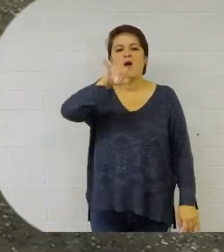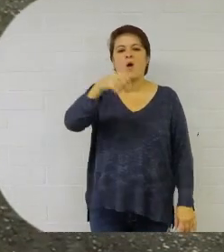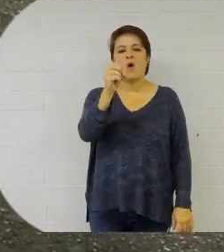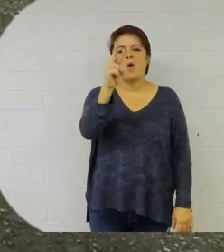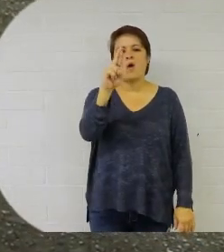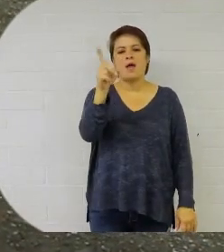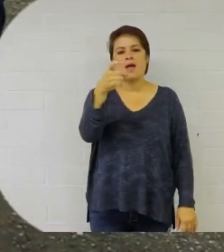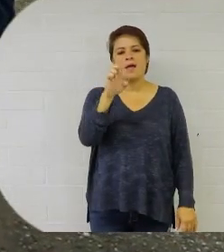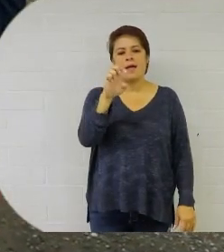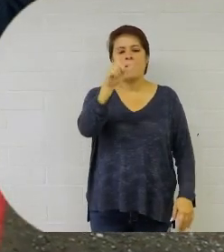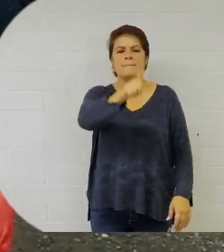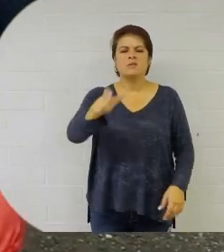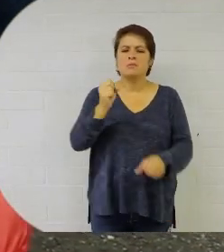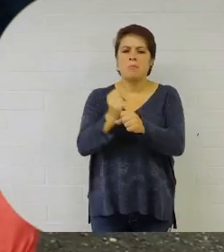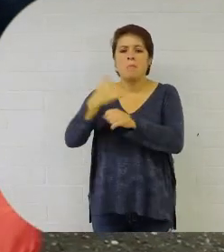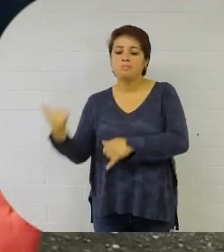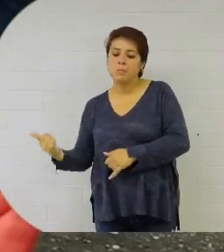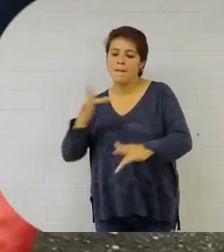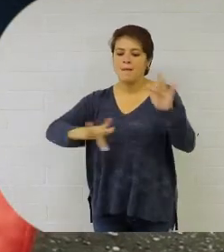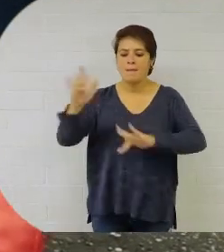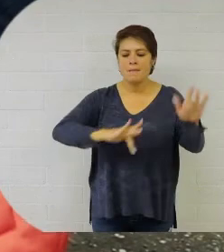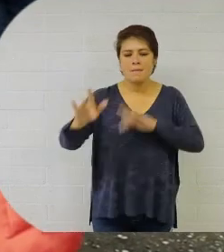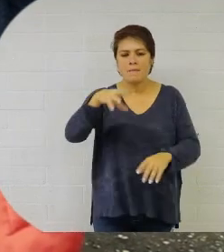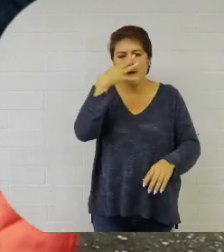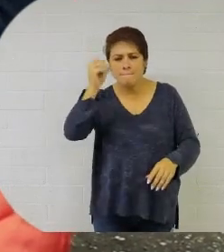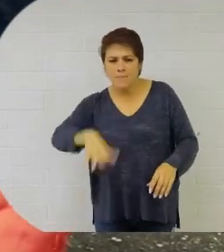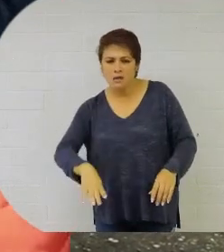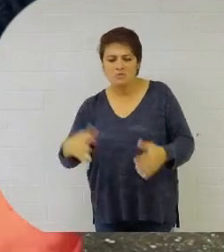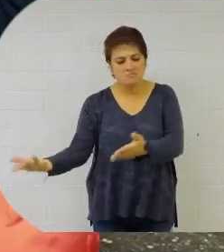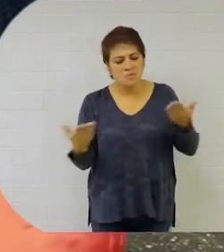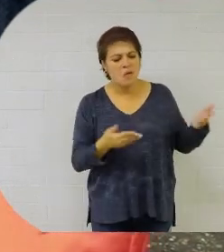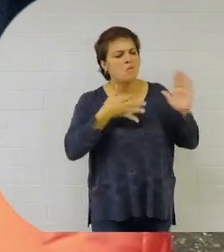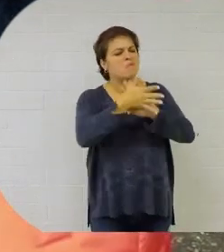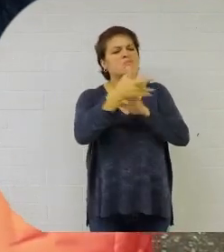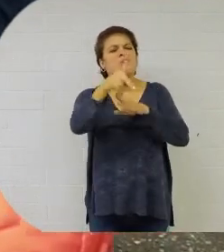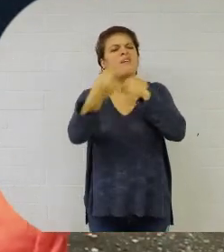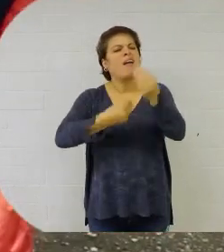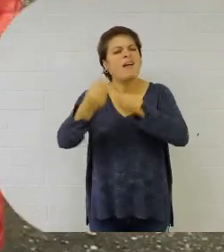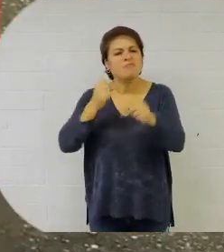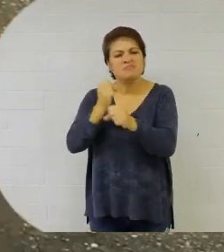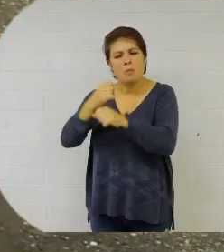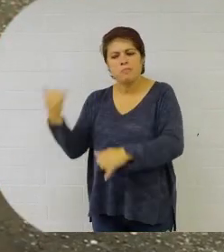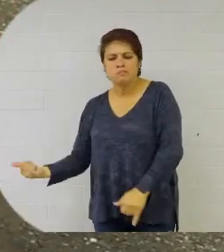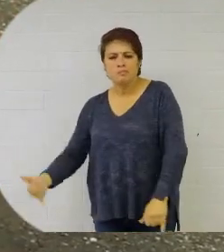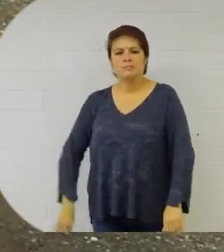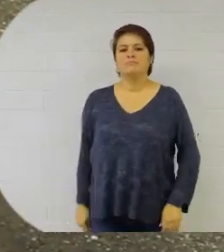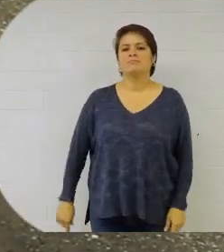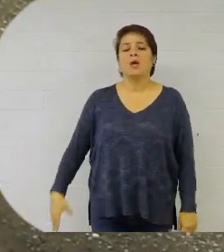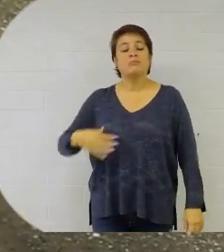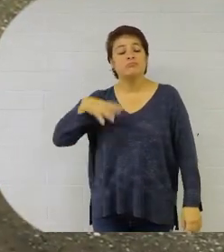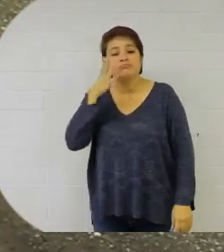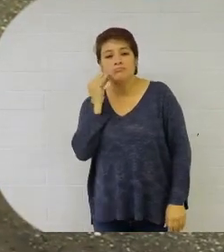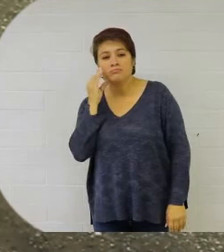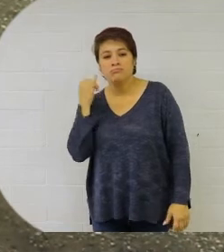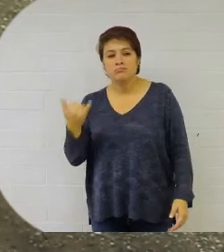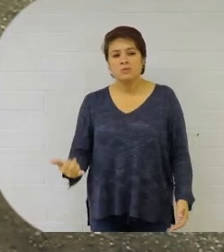Palacio, uno de los recicladores de Corporesi Herencia. Don Jorge, bienvenido. Cuéntenos un poco cómo ha sido su labor como recuperador. Bueno,